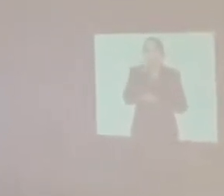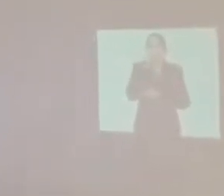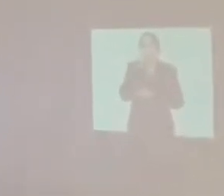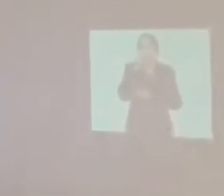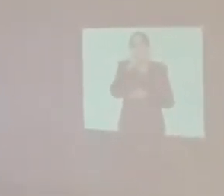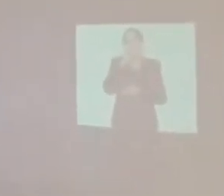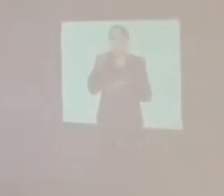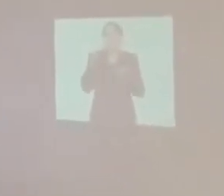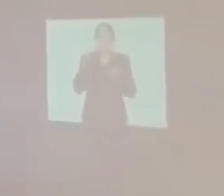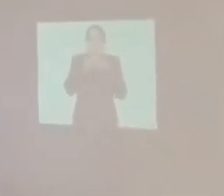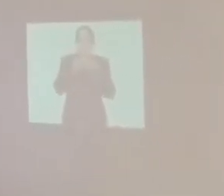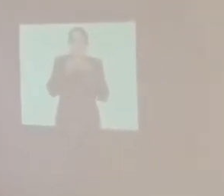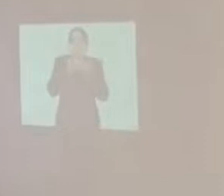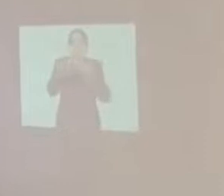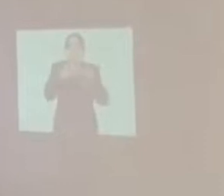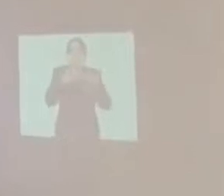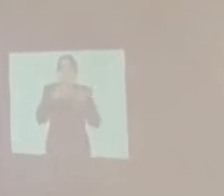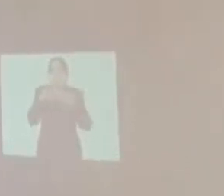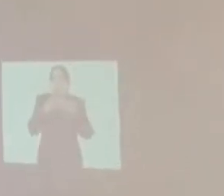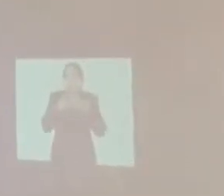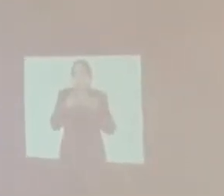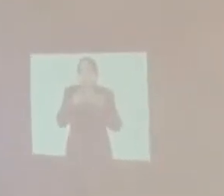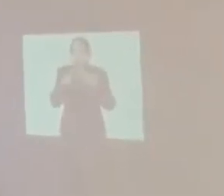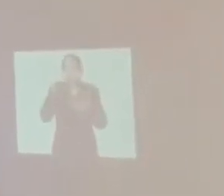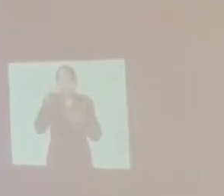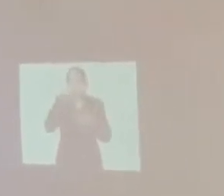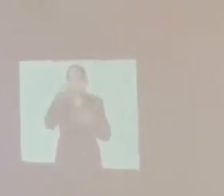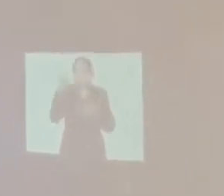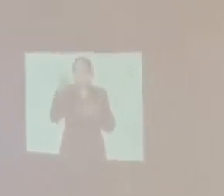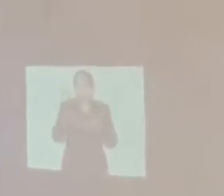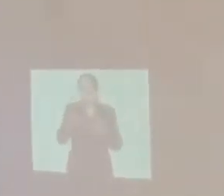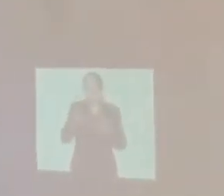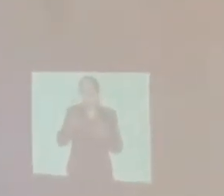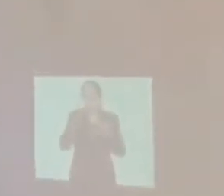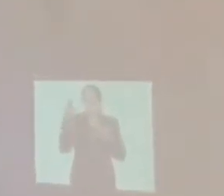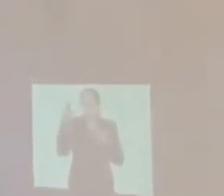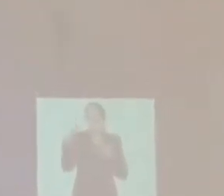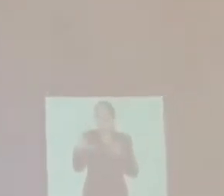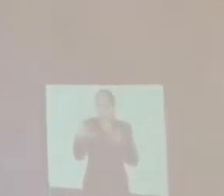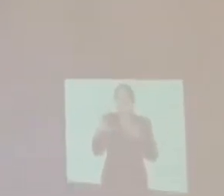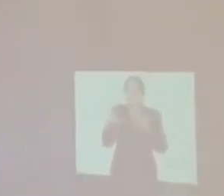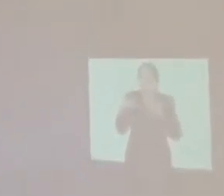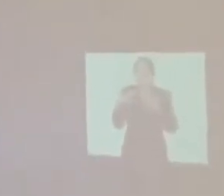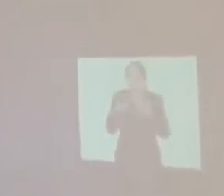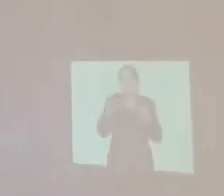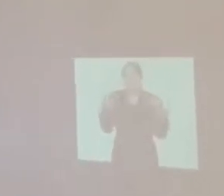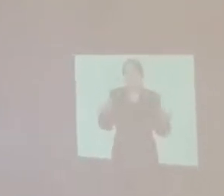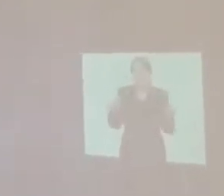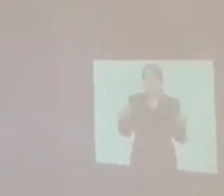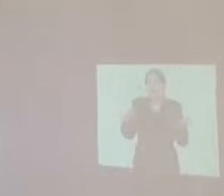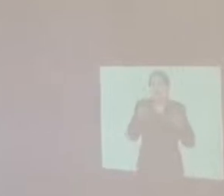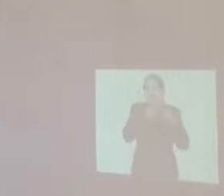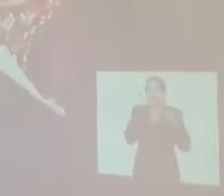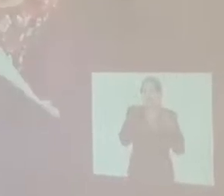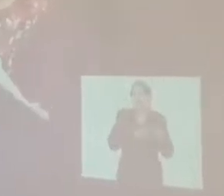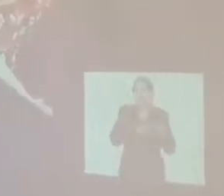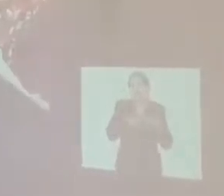remodelado integralmente el 80% y por ley pasaron de ser guarderías a parte del sistema de educación